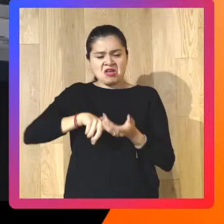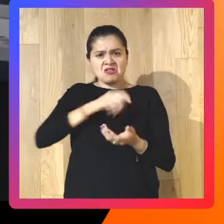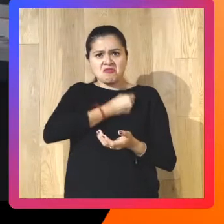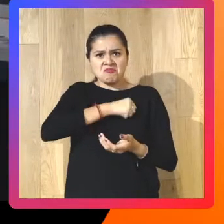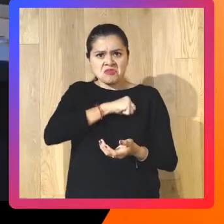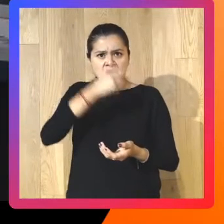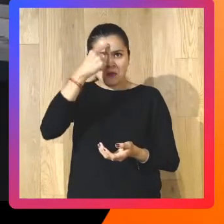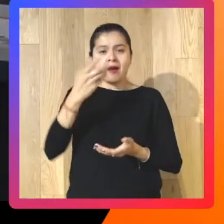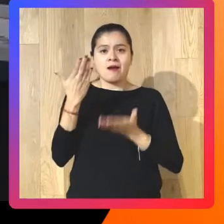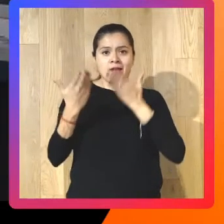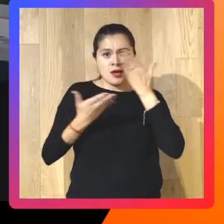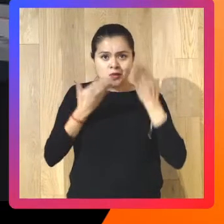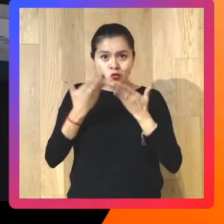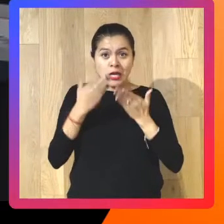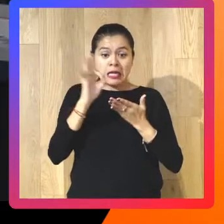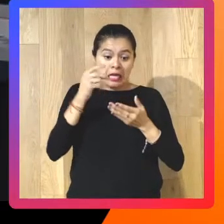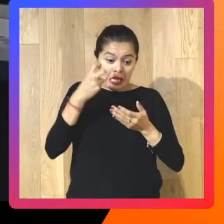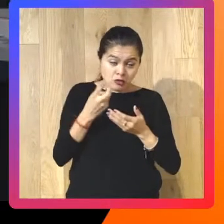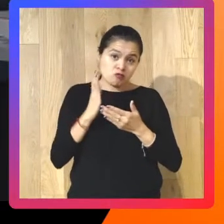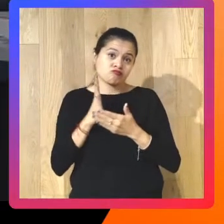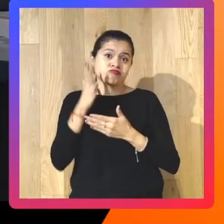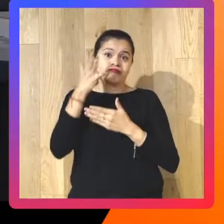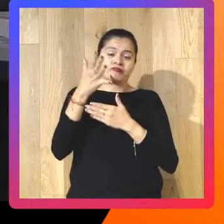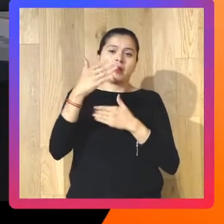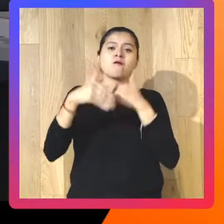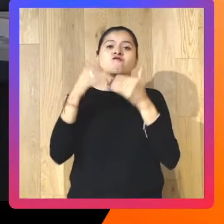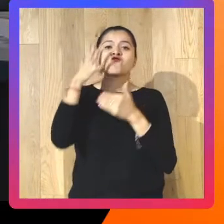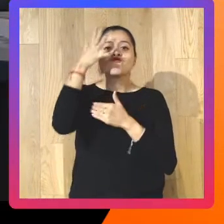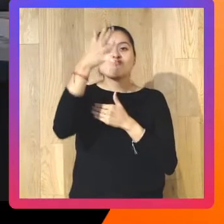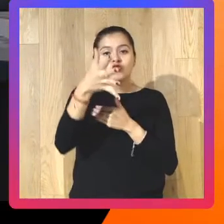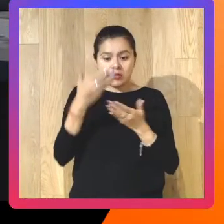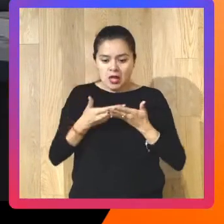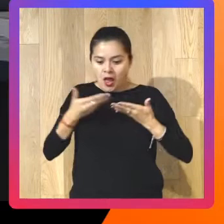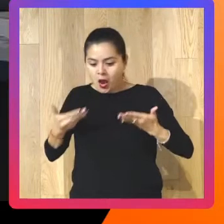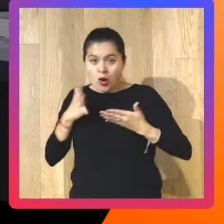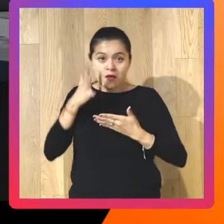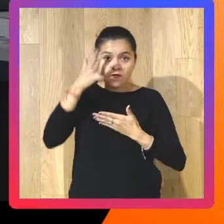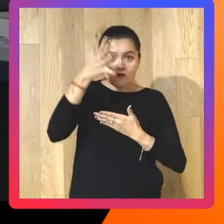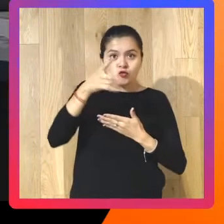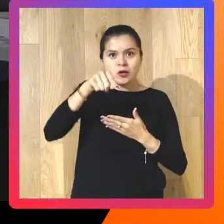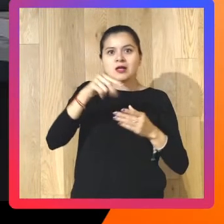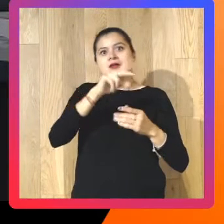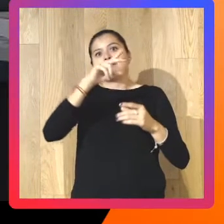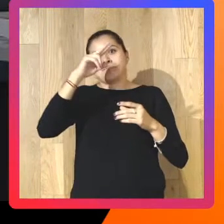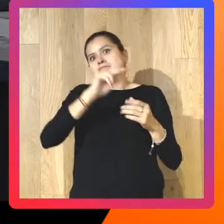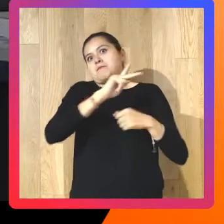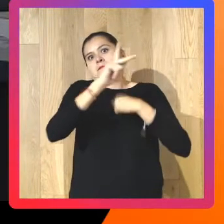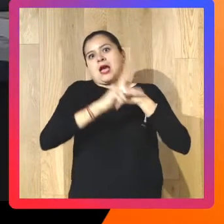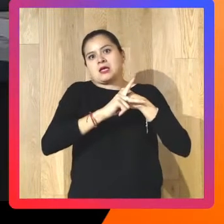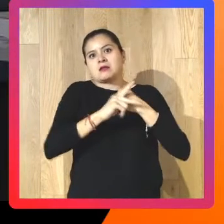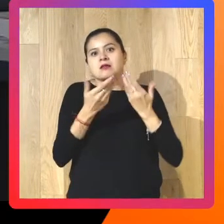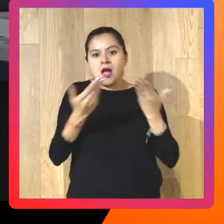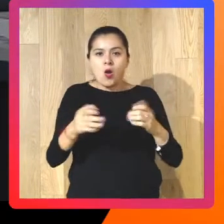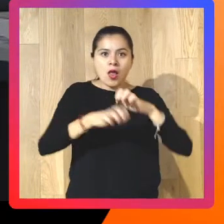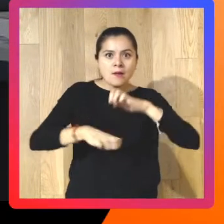ellos puedan estudiar y el día de mañana son el presente y el futuro de este país en el sector empresarial. Si